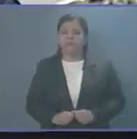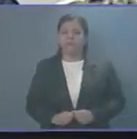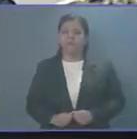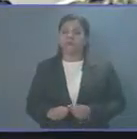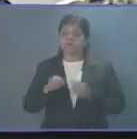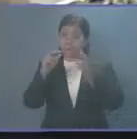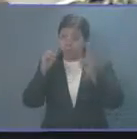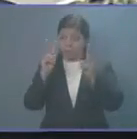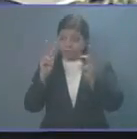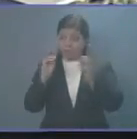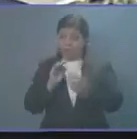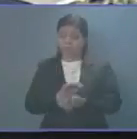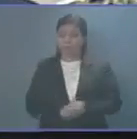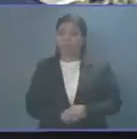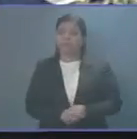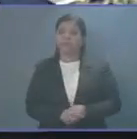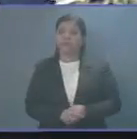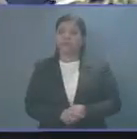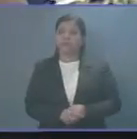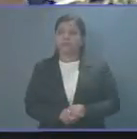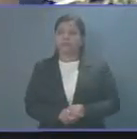Sobre este tema,